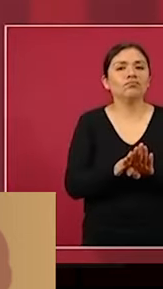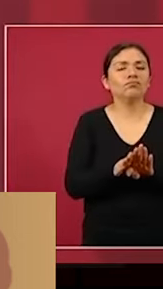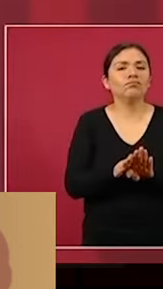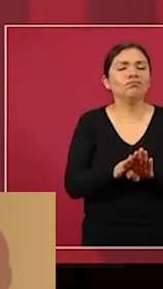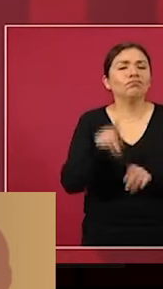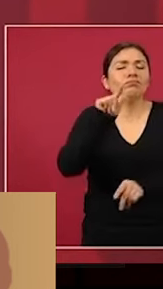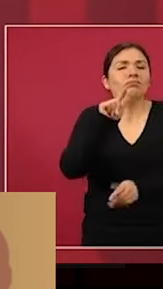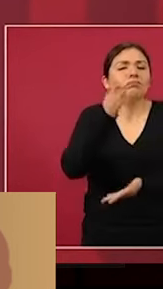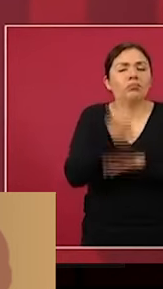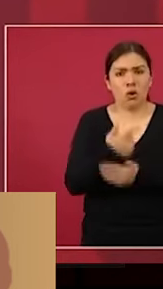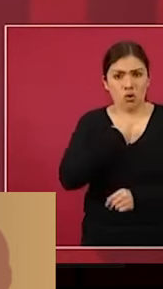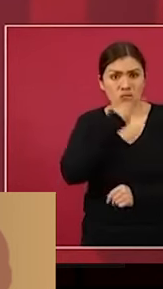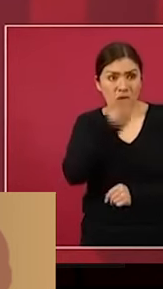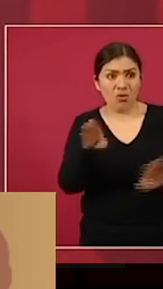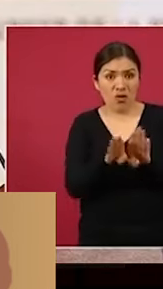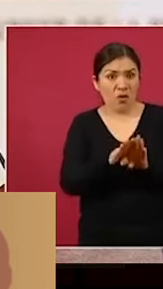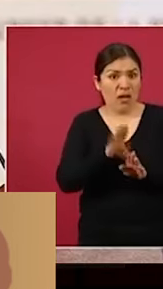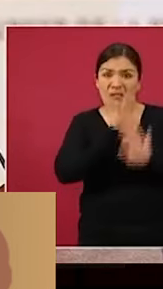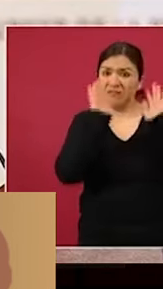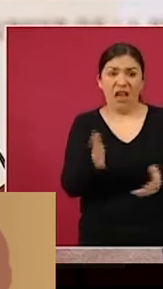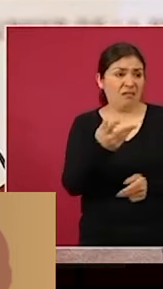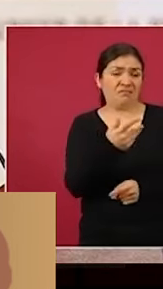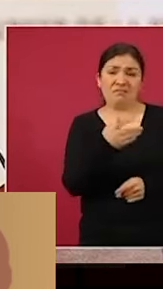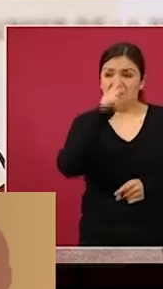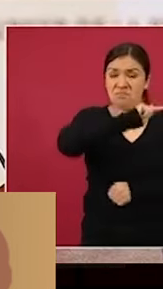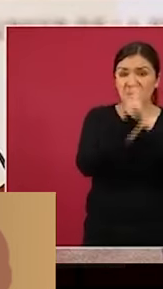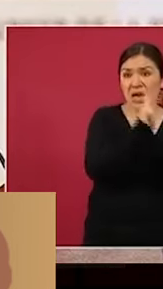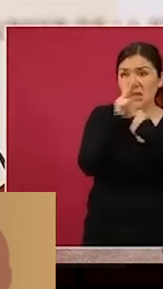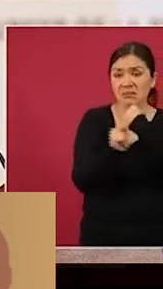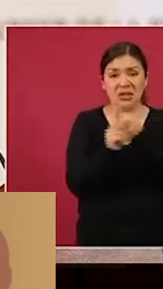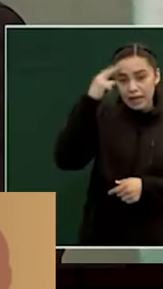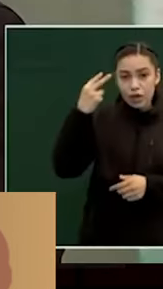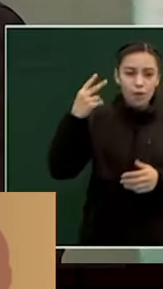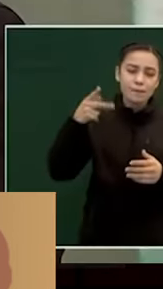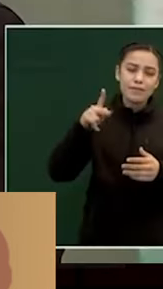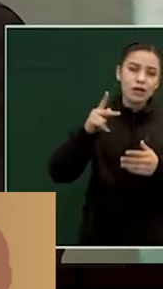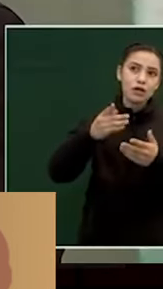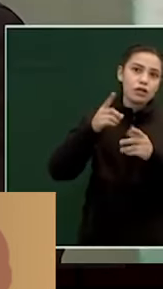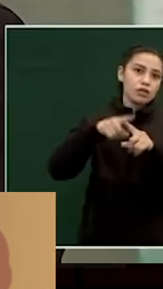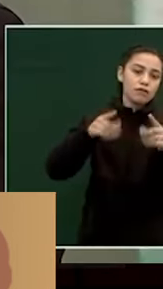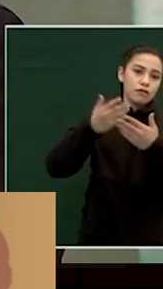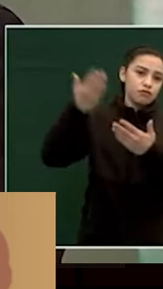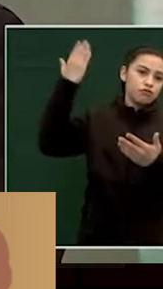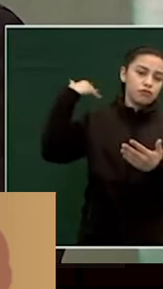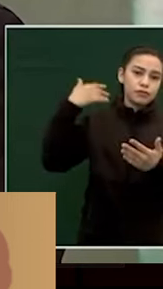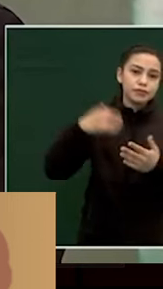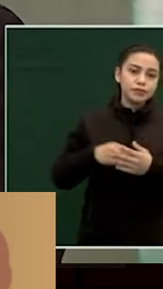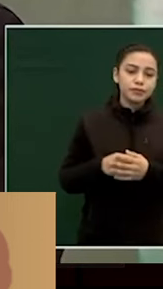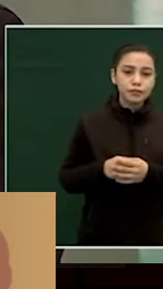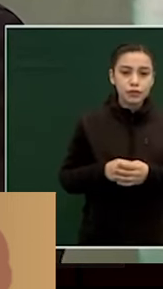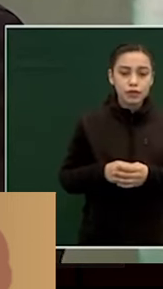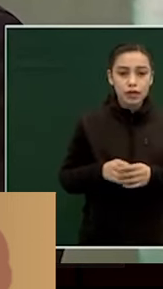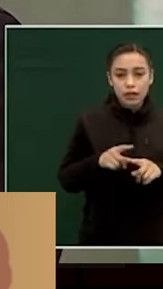civiles que se producen en cada territorio. En Argentina, después de la guerra civil, que termina con el gobierno de Juan Manuel de Rosas. Por eso los